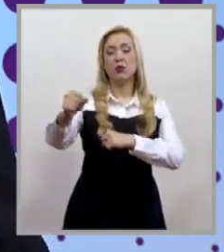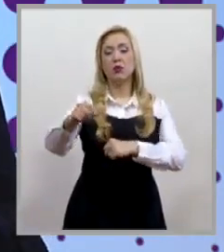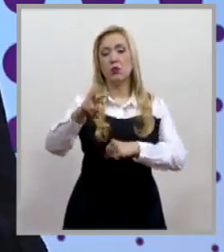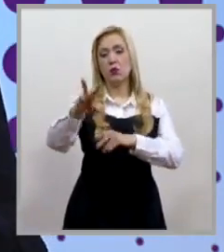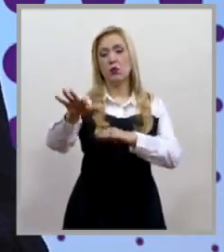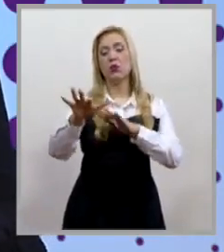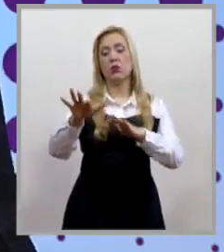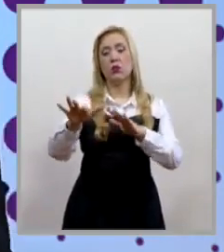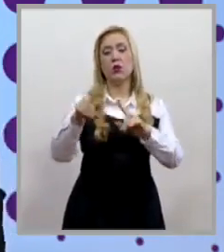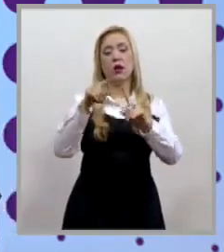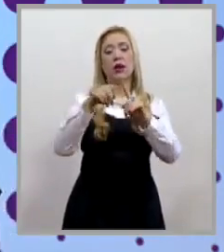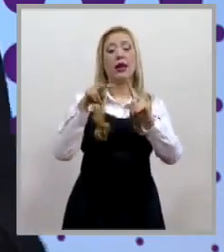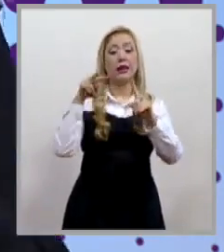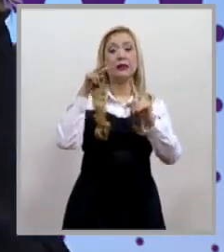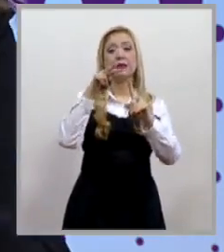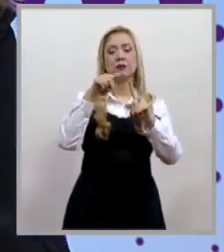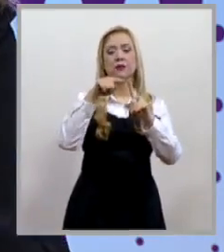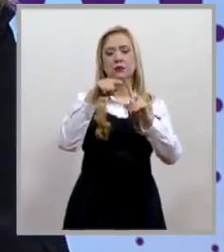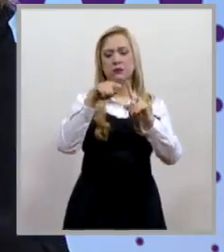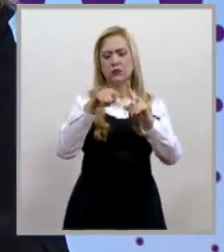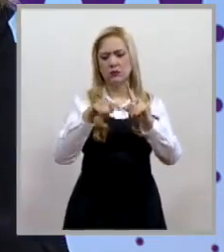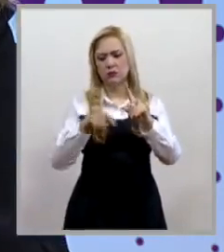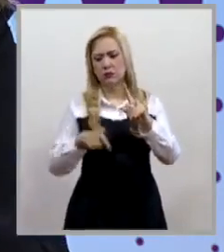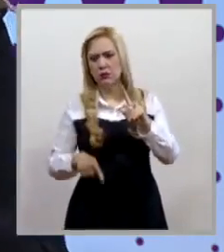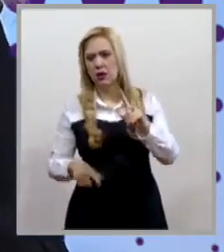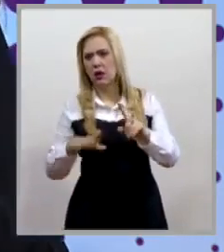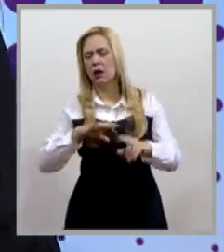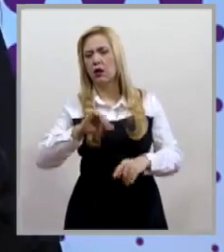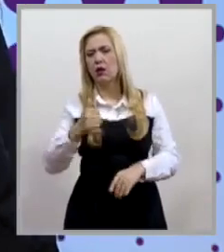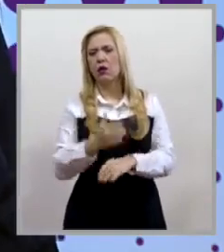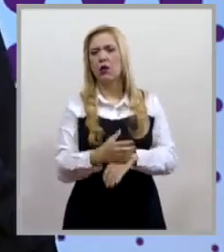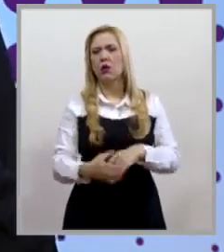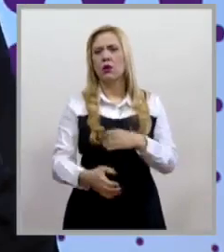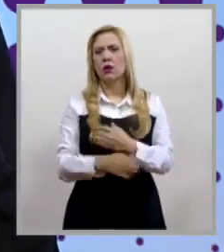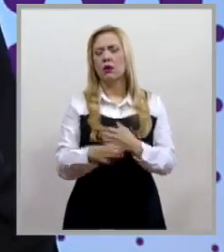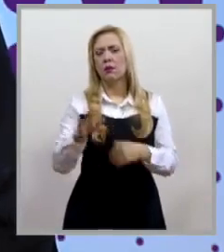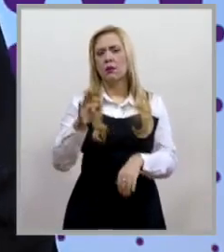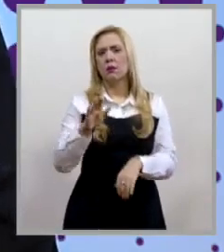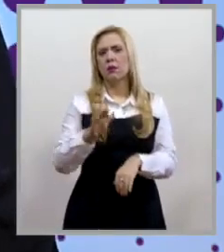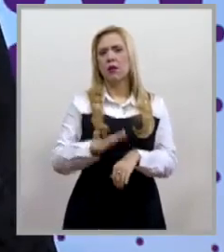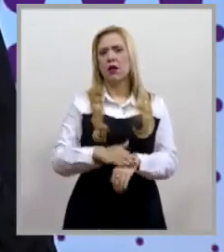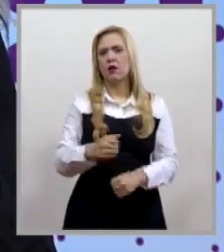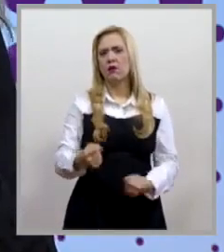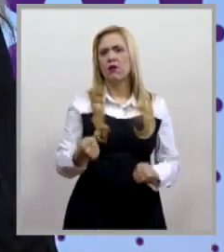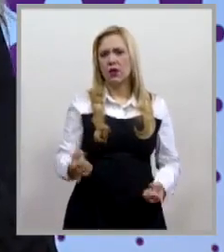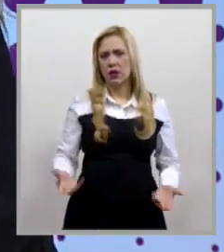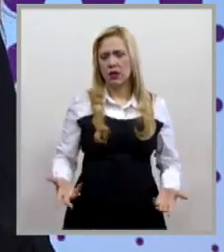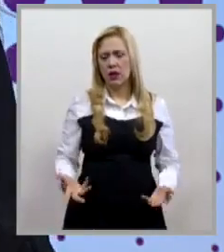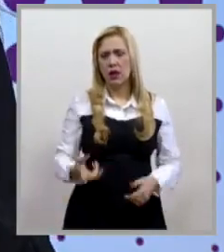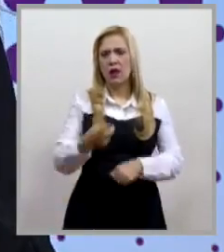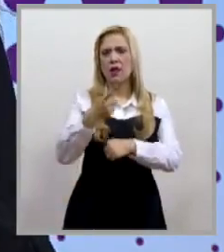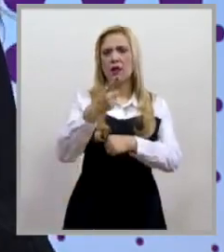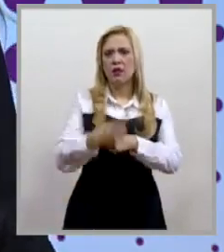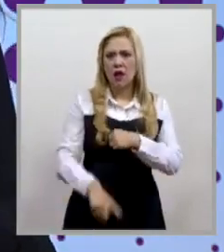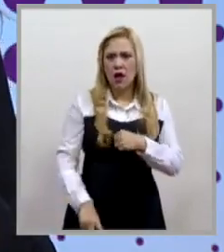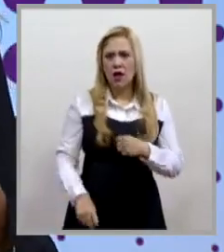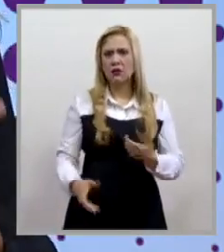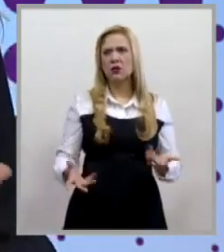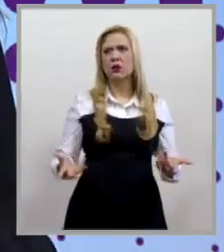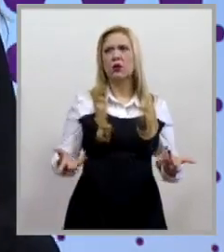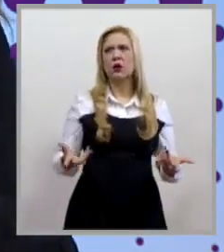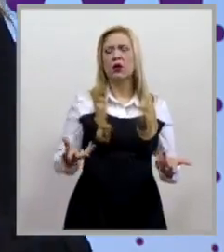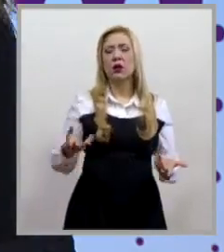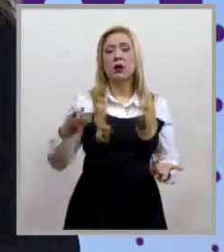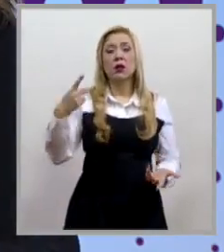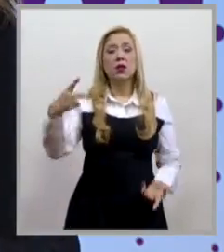en las necesidades fundamentales de la persona y tienen que ver con daños en las estructuras de la